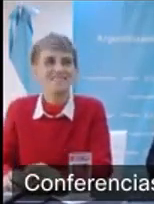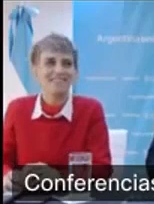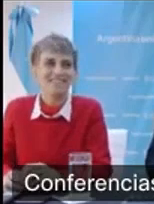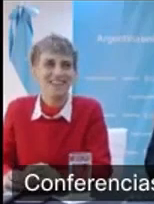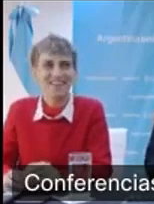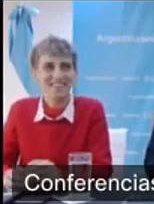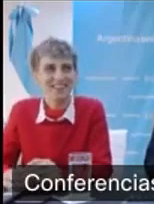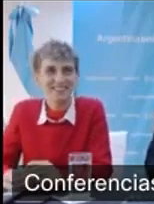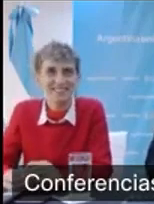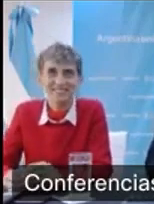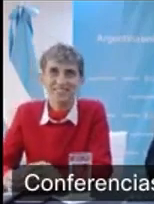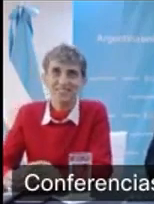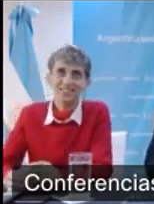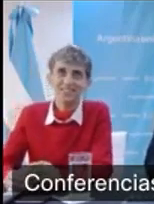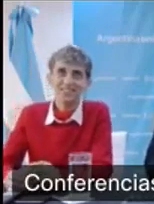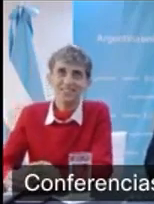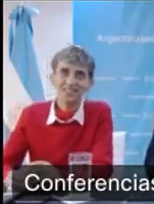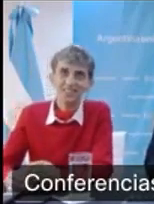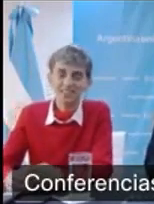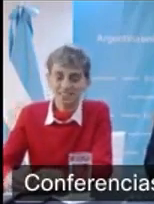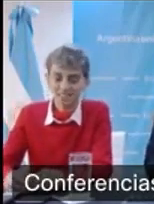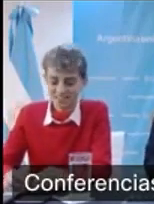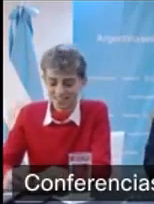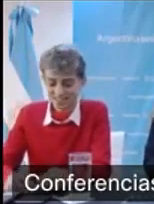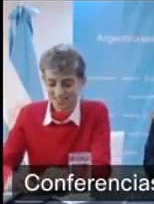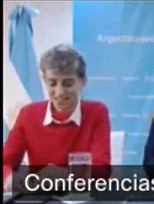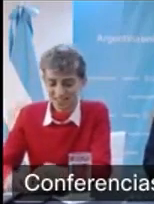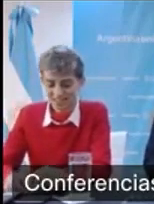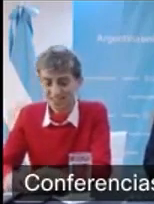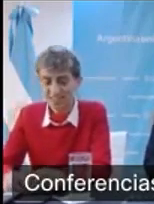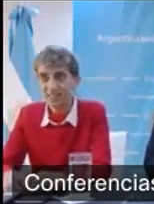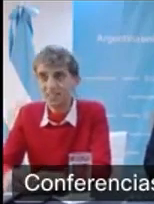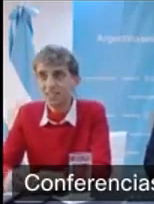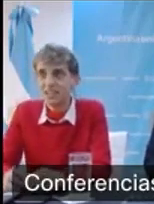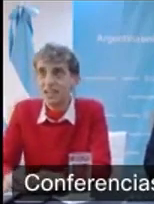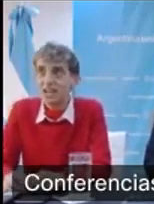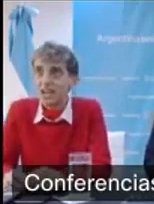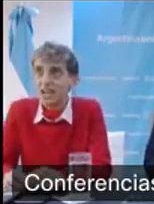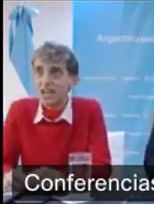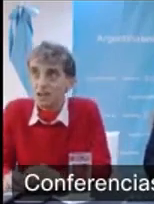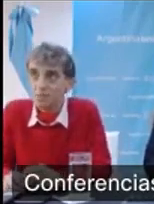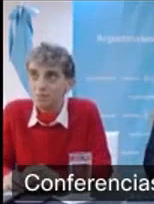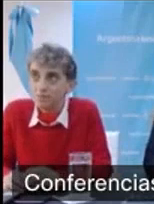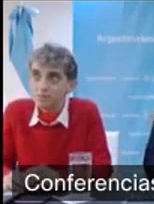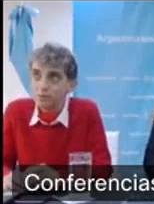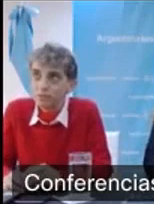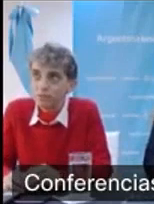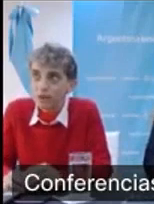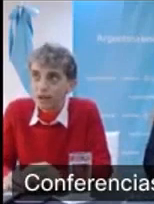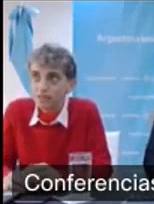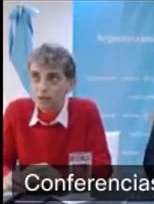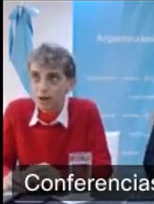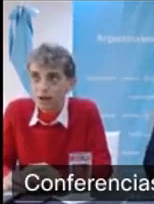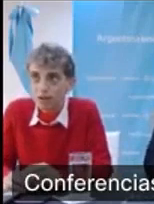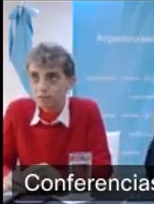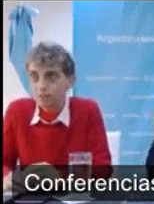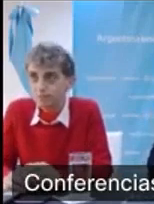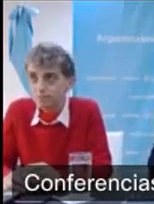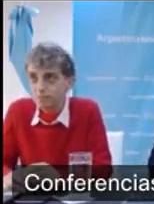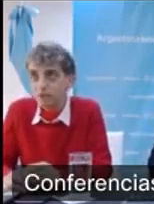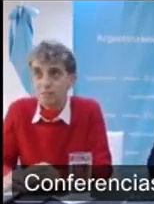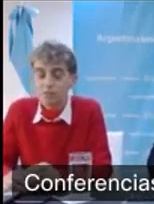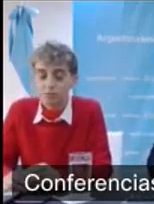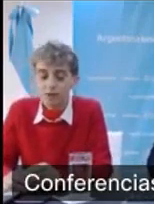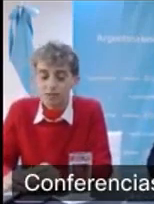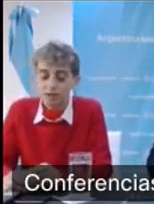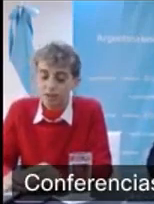banda. Perfecto. Rosario Castelli, que es la Directora Nacional de Prevención y Cuidados de la SEDRONAR. Bueno, un gusto saludarlas,